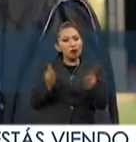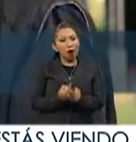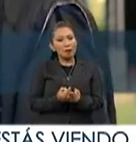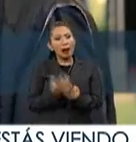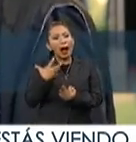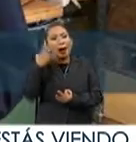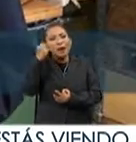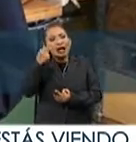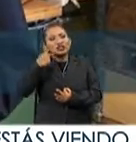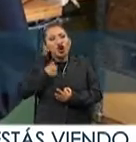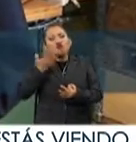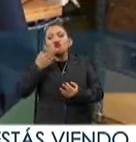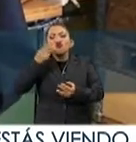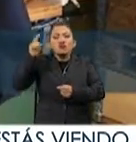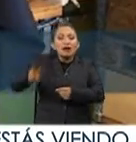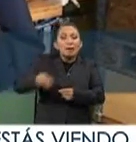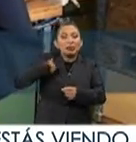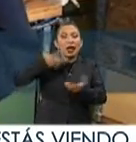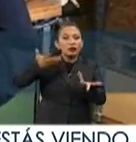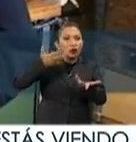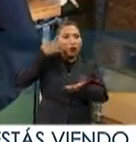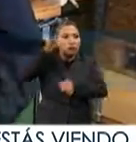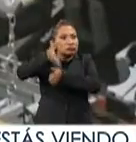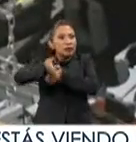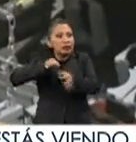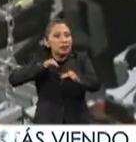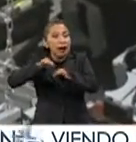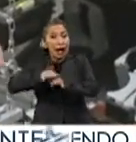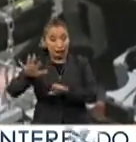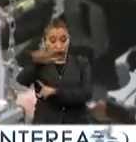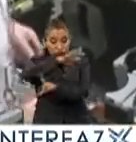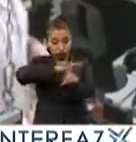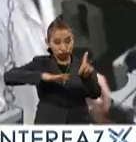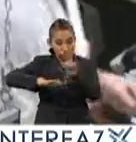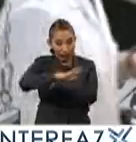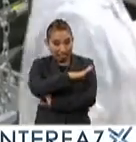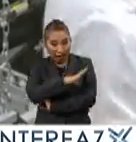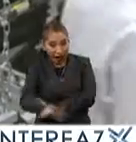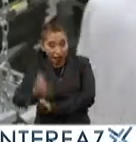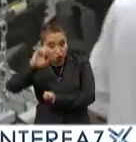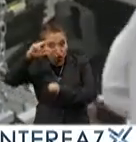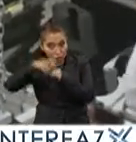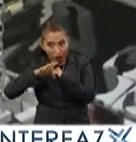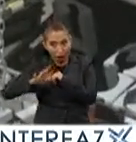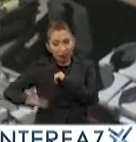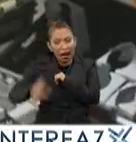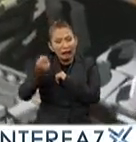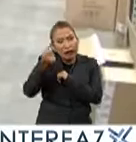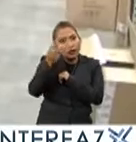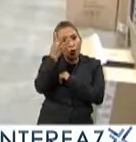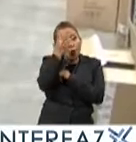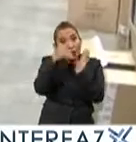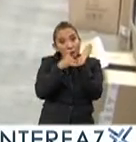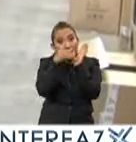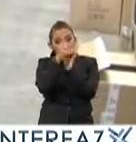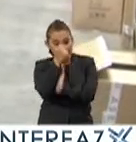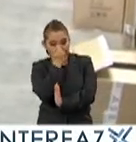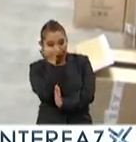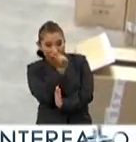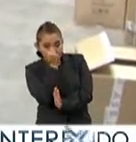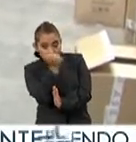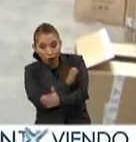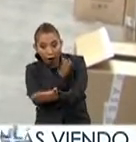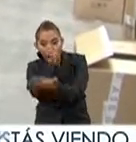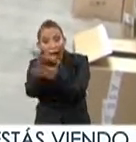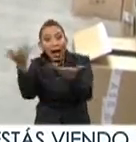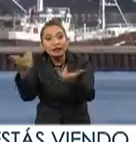learn actually how it works in the real thing. En el contexto general de Europa, casi 4 millones de estudiantes